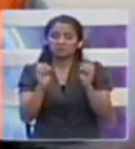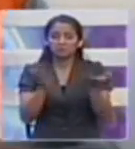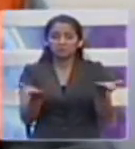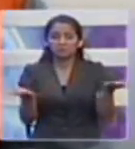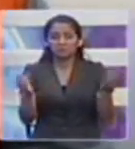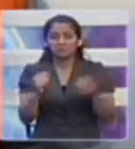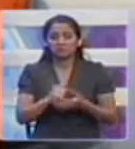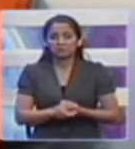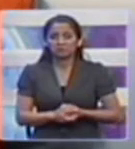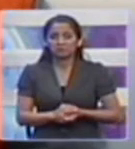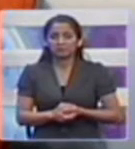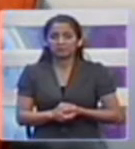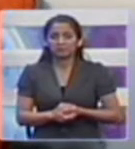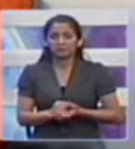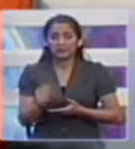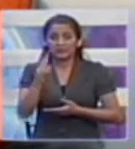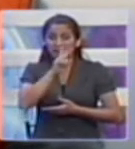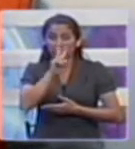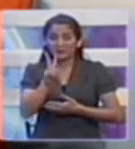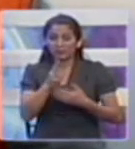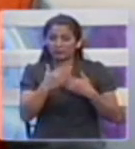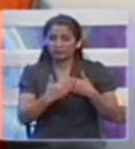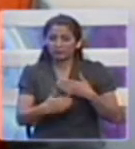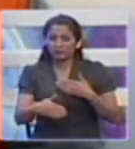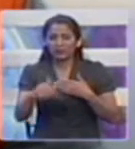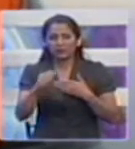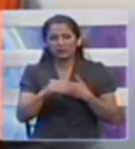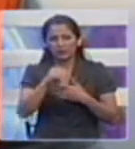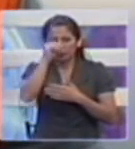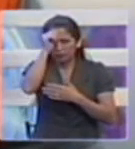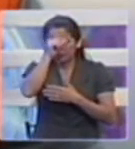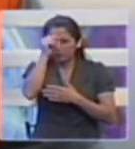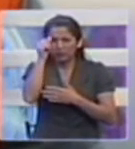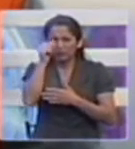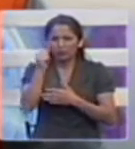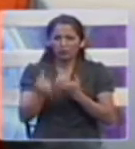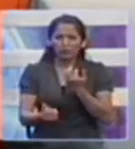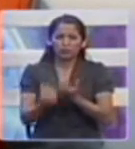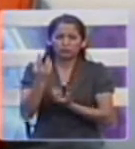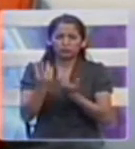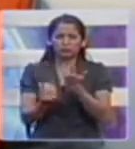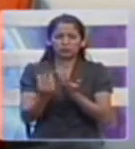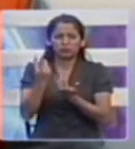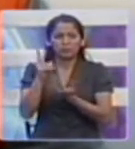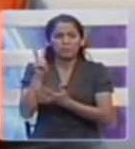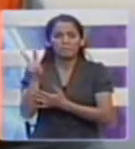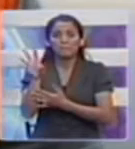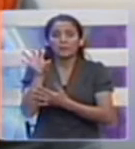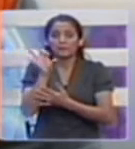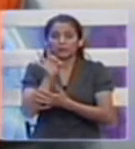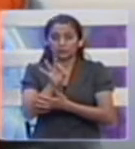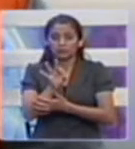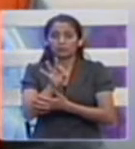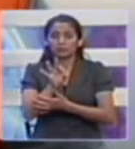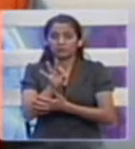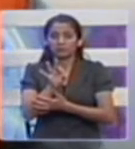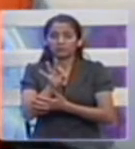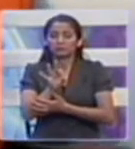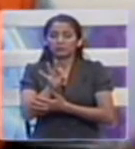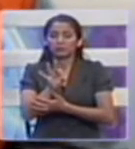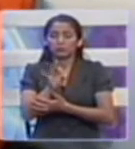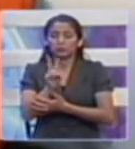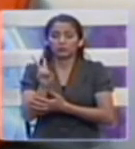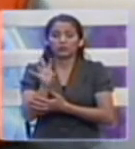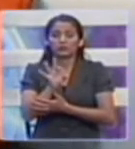que va de viernes al domingo, hemos tenido alrededor de 29 incendios. Actualmente ya llevamos una cifra